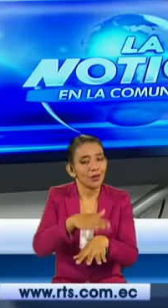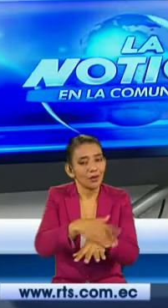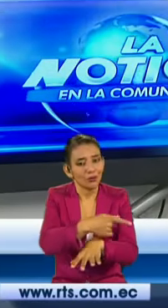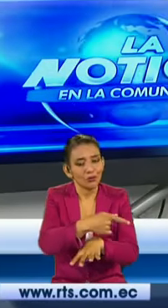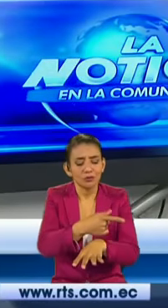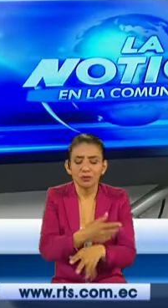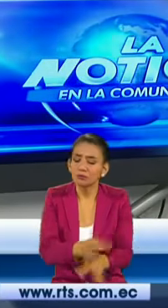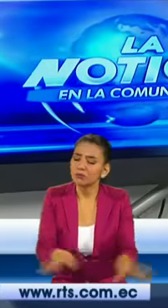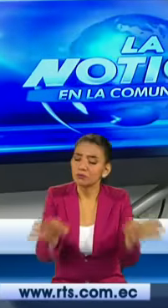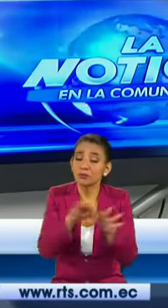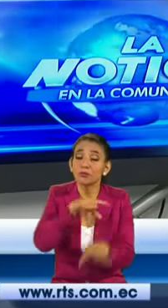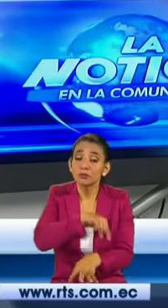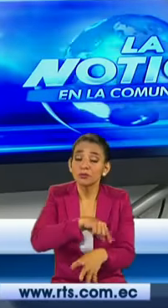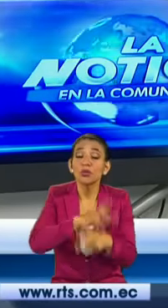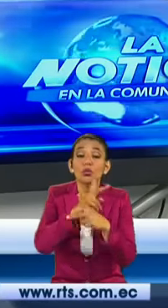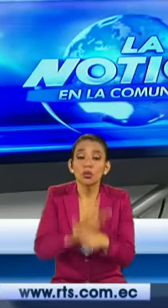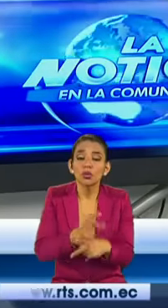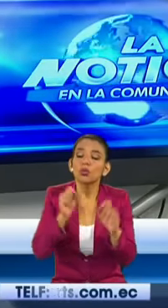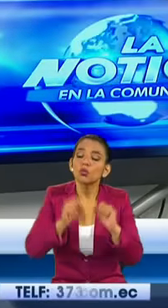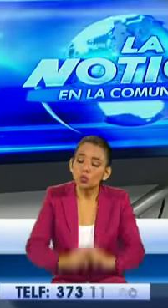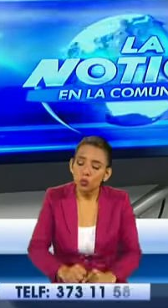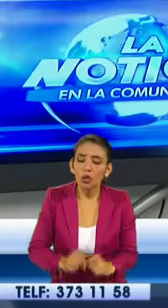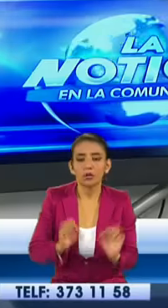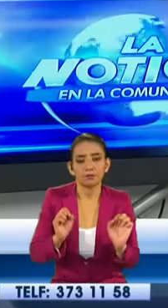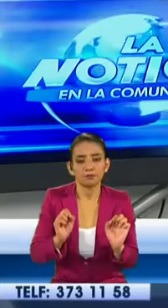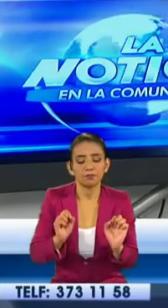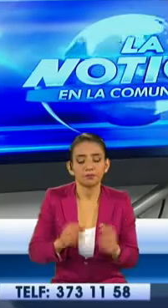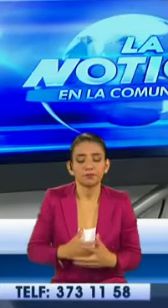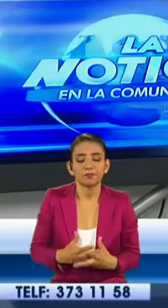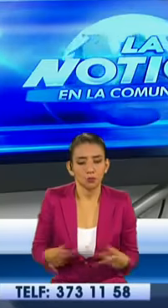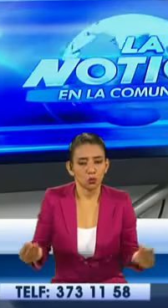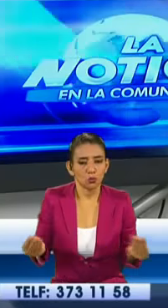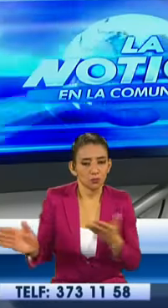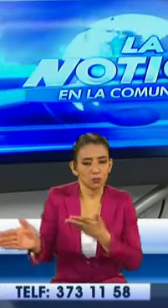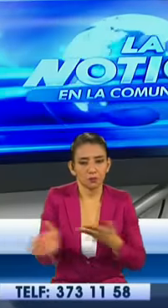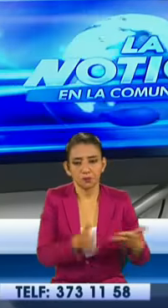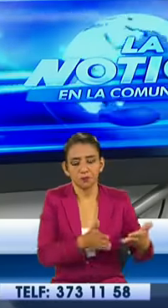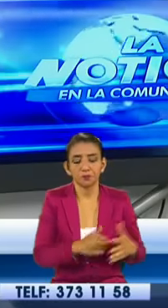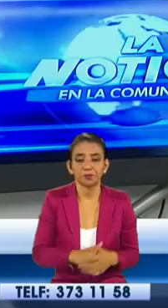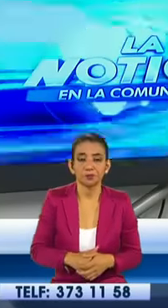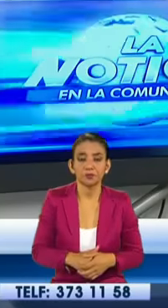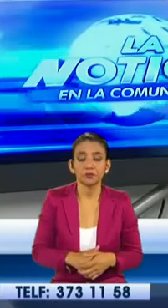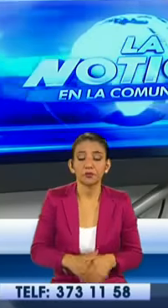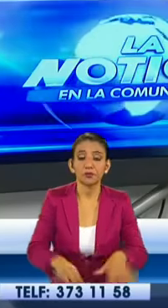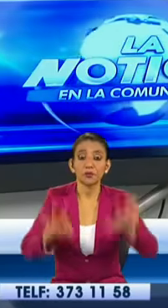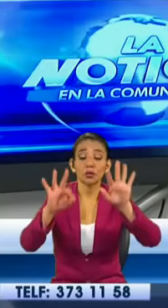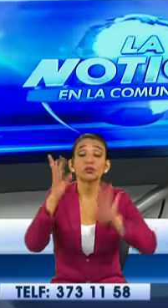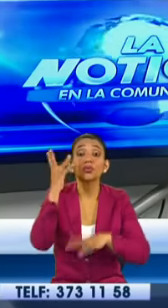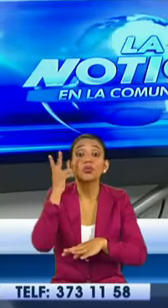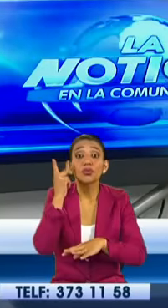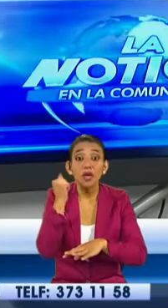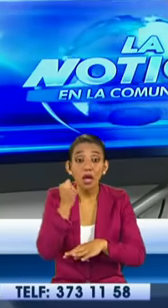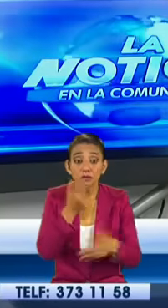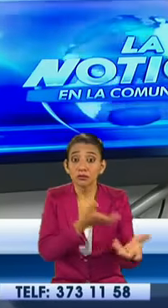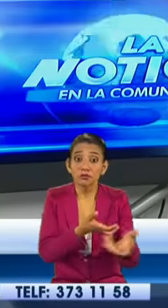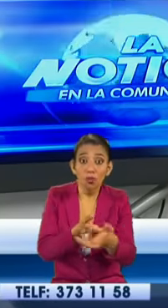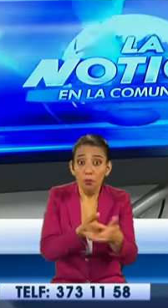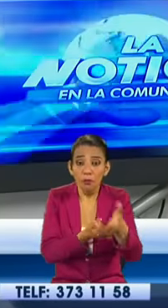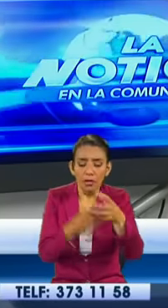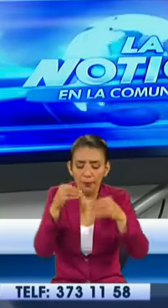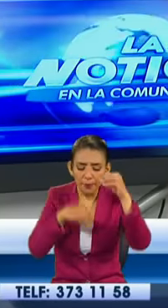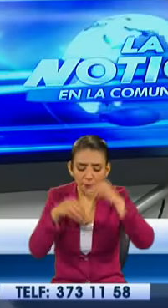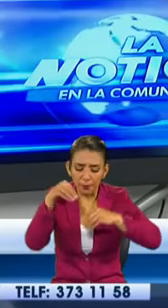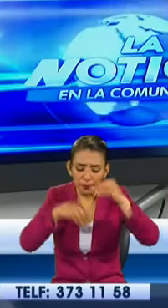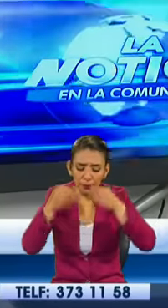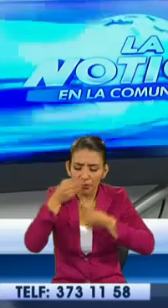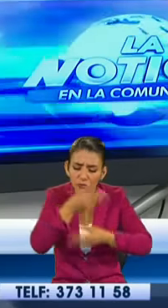mucha conciencia para poder prevenir estas situaciones. En 8 días se podría conocer el informe del Cuerpo de Bomberos sobre las causas que